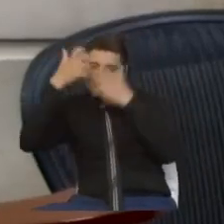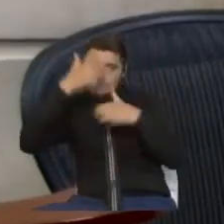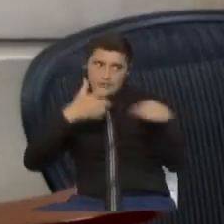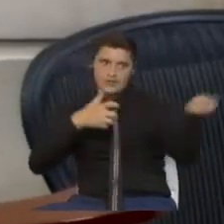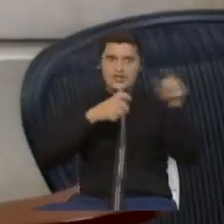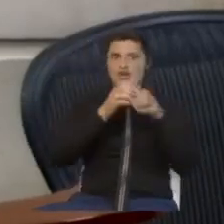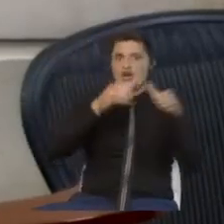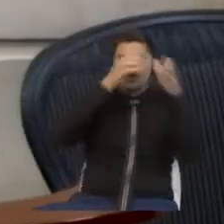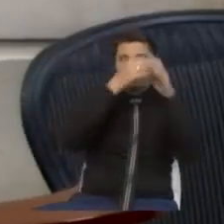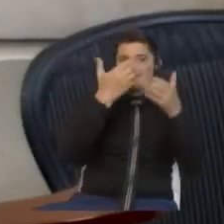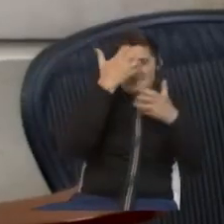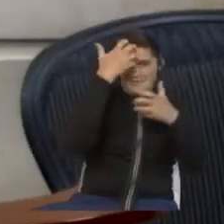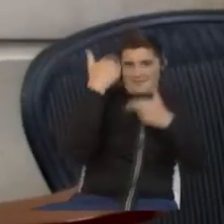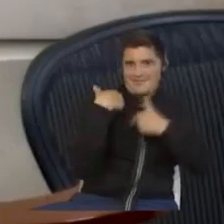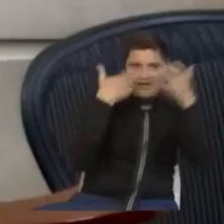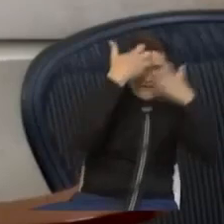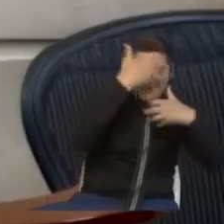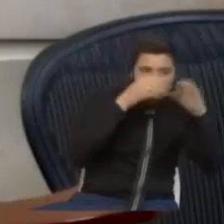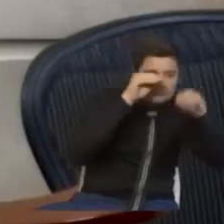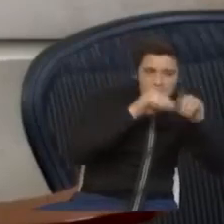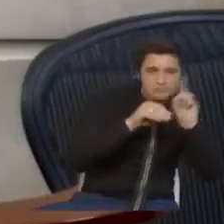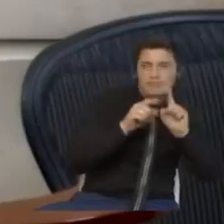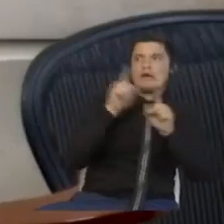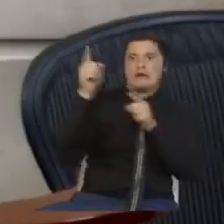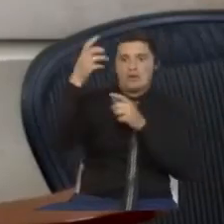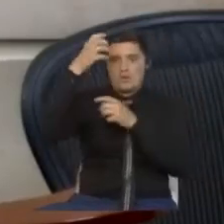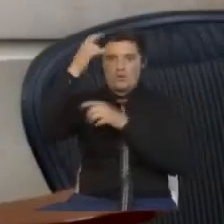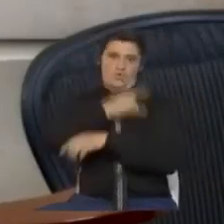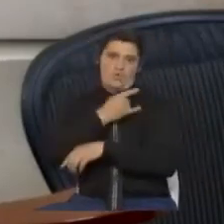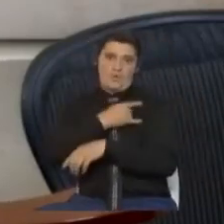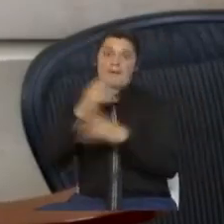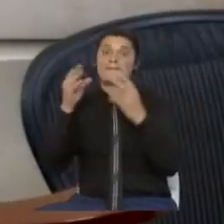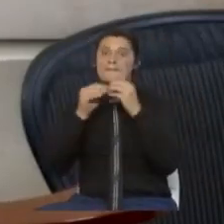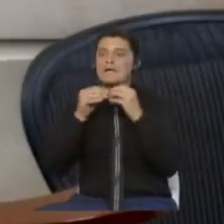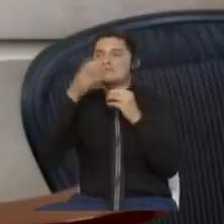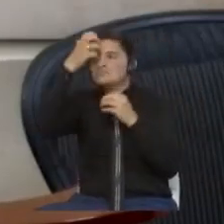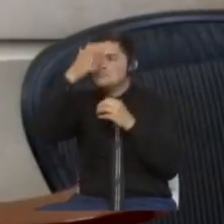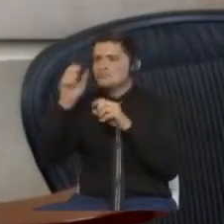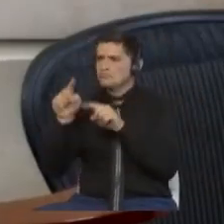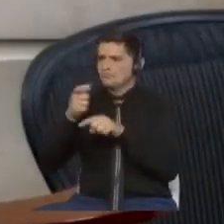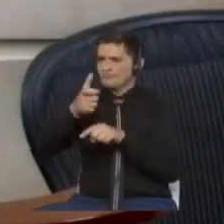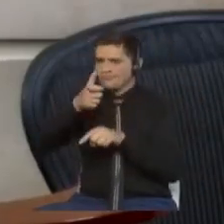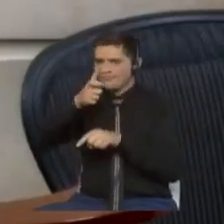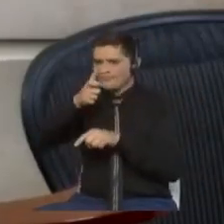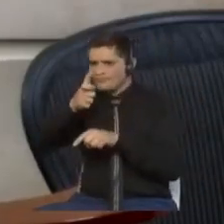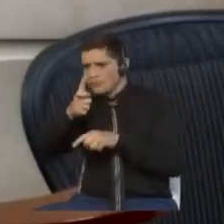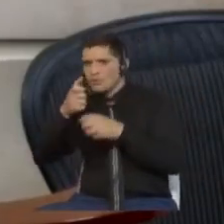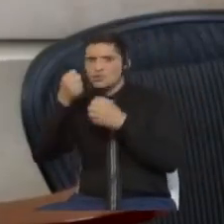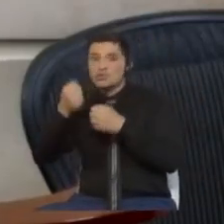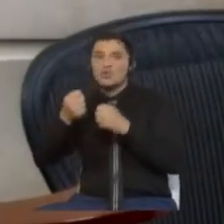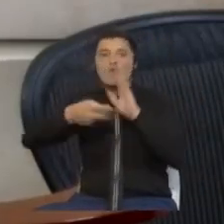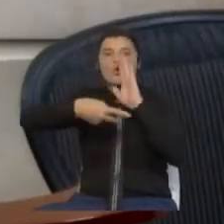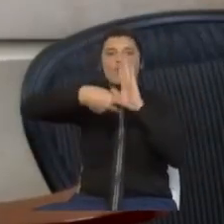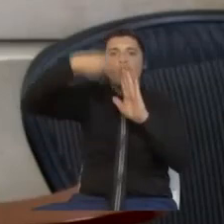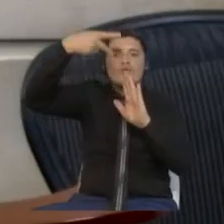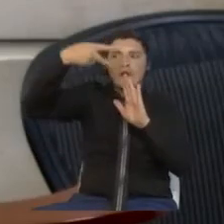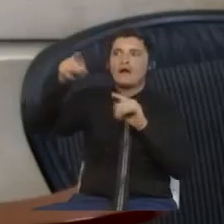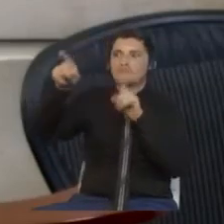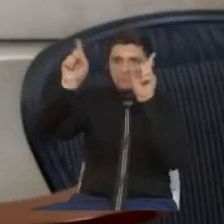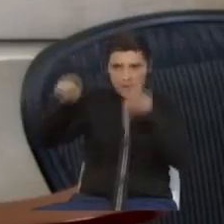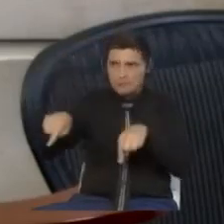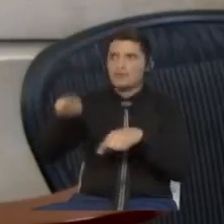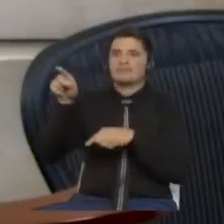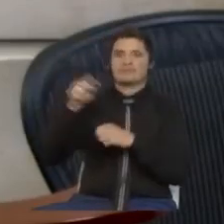esa y la evaluación también hecha con ese criterio y ese rigor de la hoja de vida